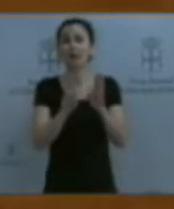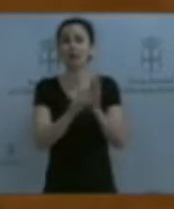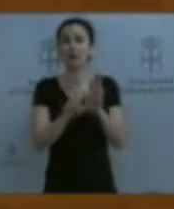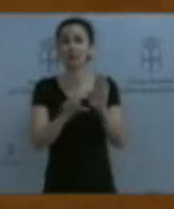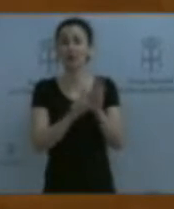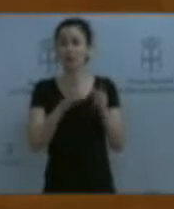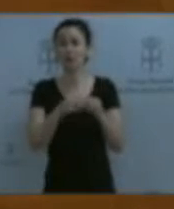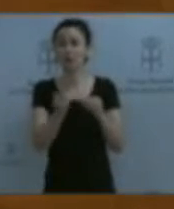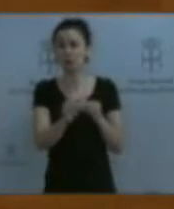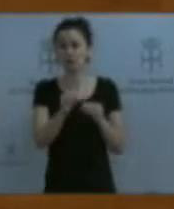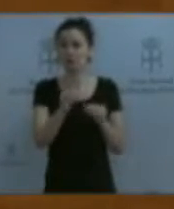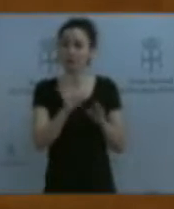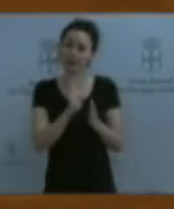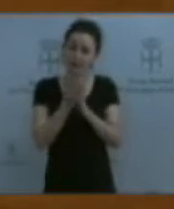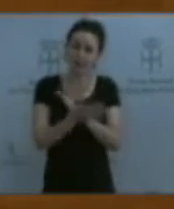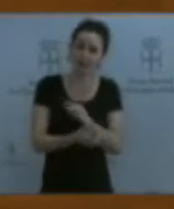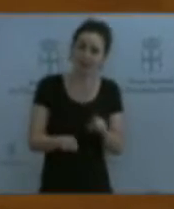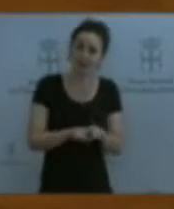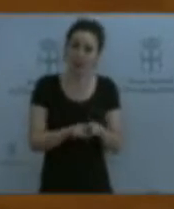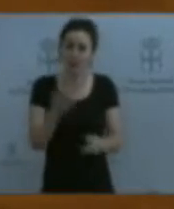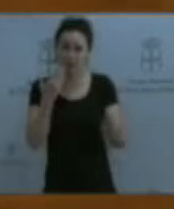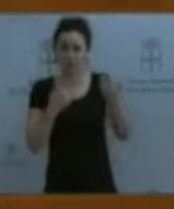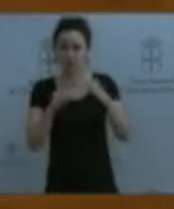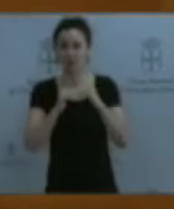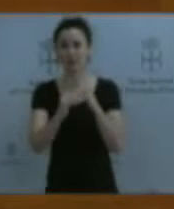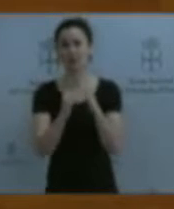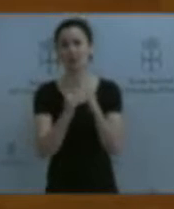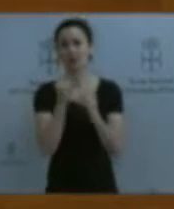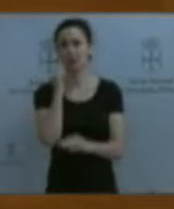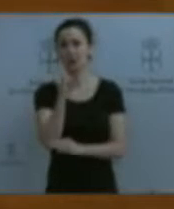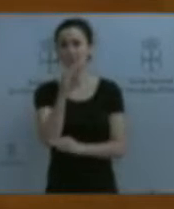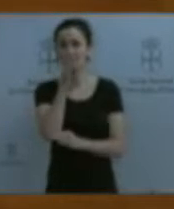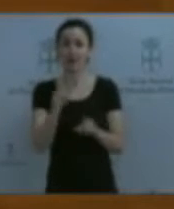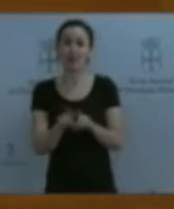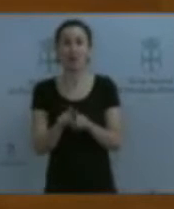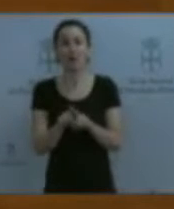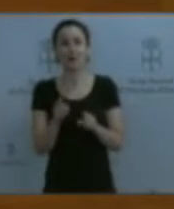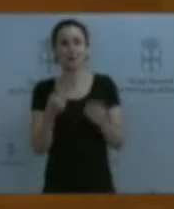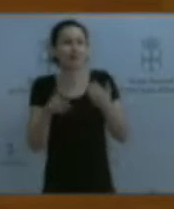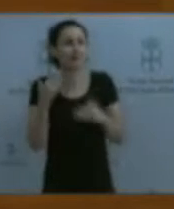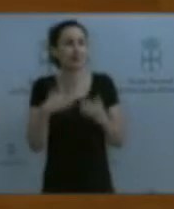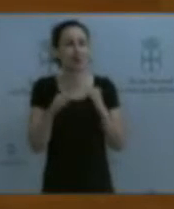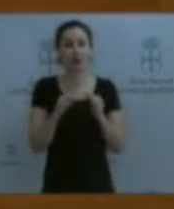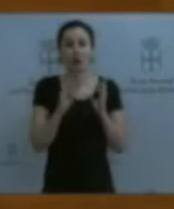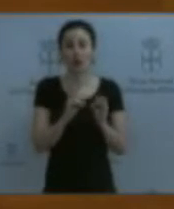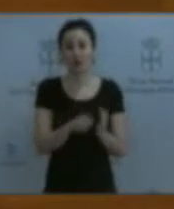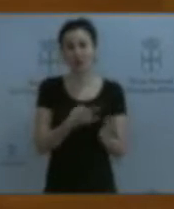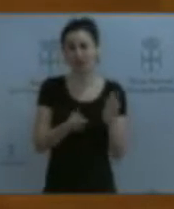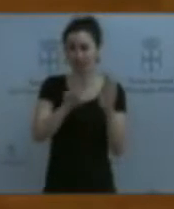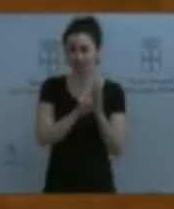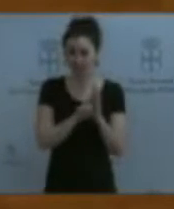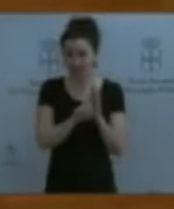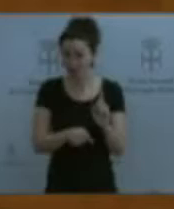Los utilizan a ustedes bajo el pretexto de la estabilidad institucional para colarles sus medidas evasoras mediante un proyecto de ley que encima debe